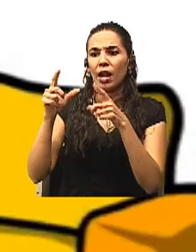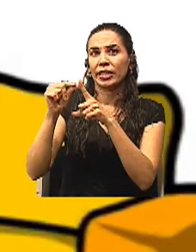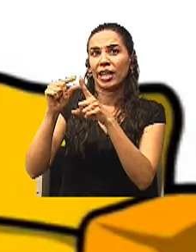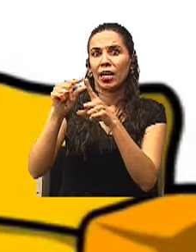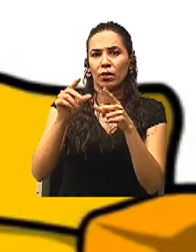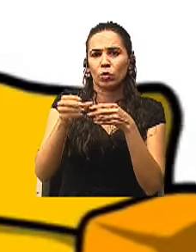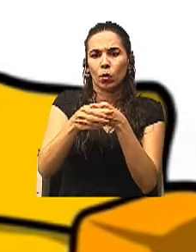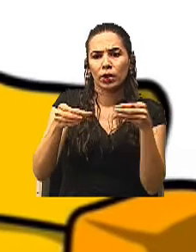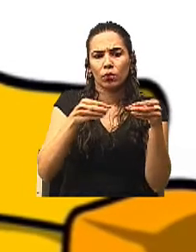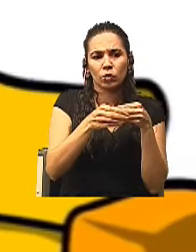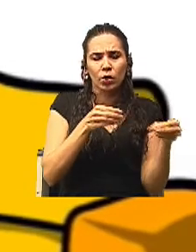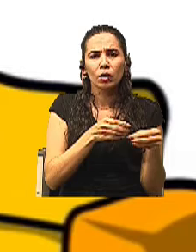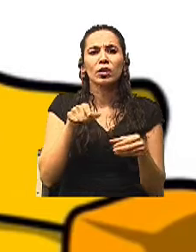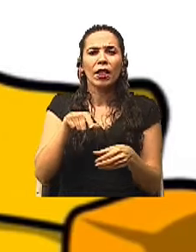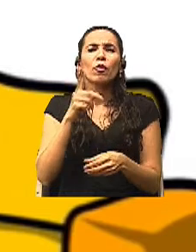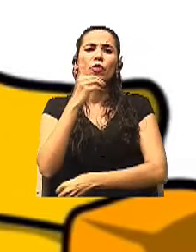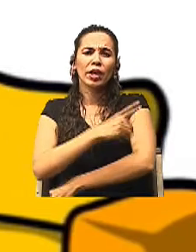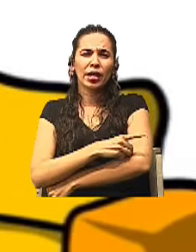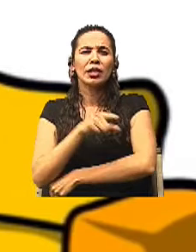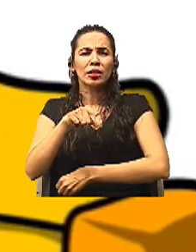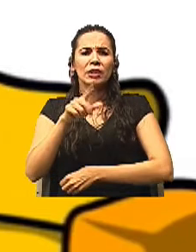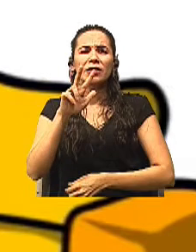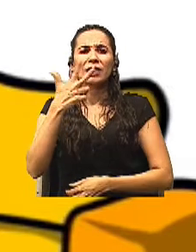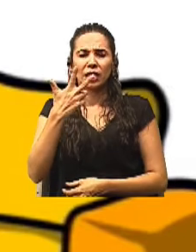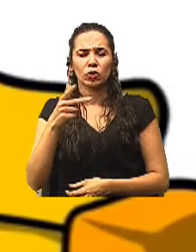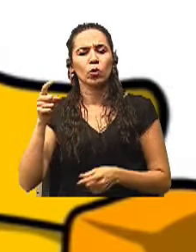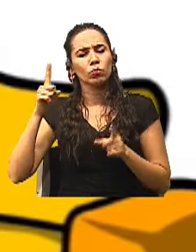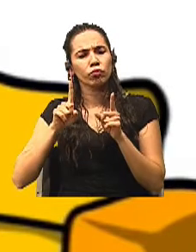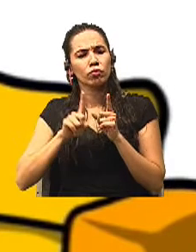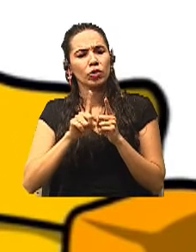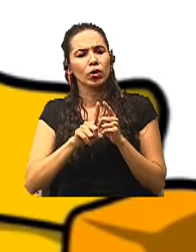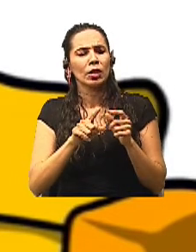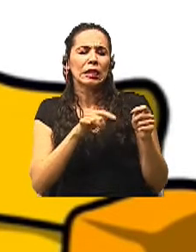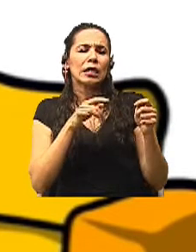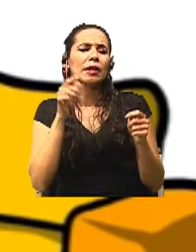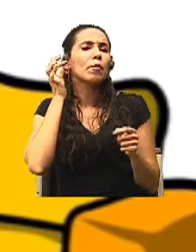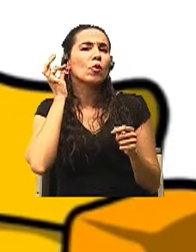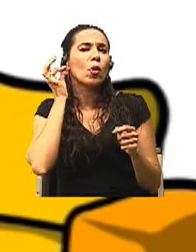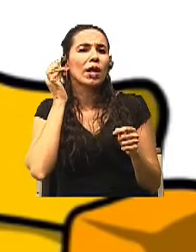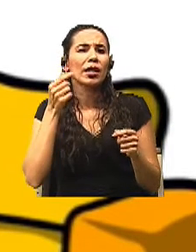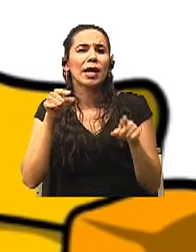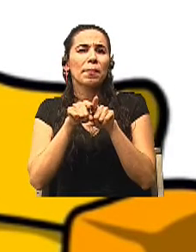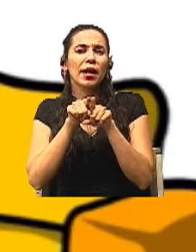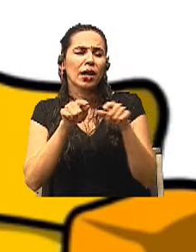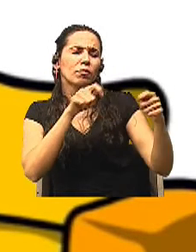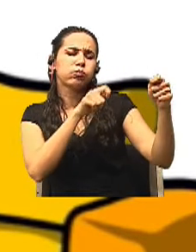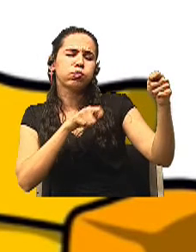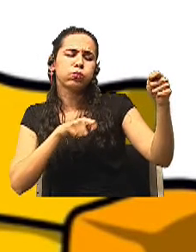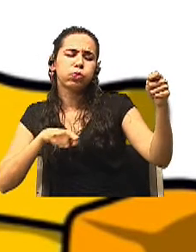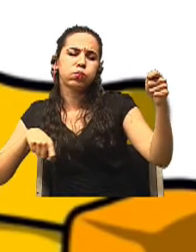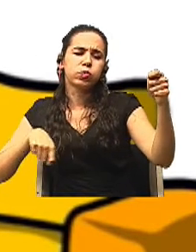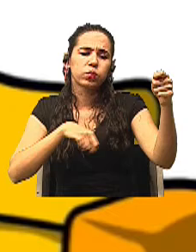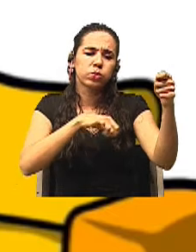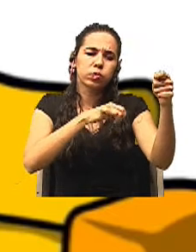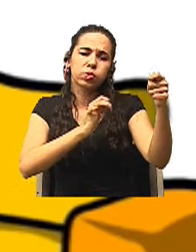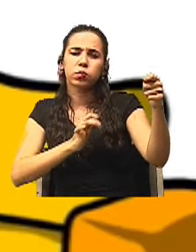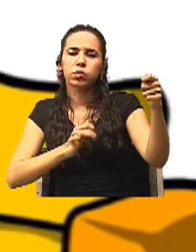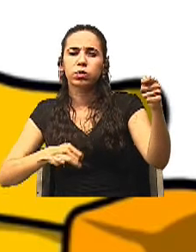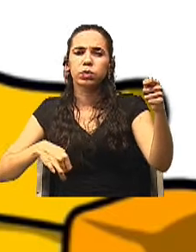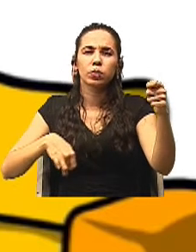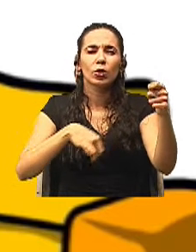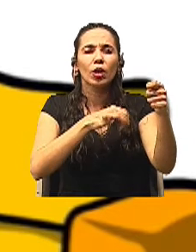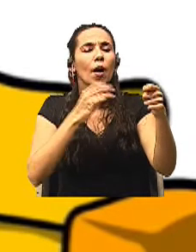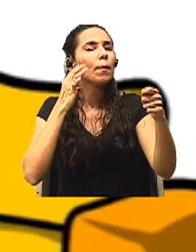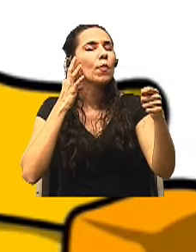los 3 huéspedes se encontraban en la sala, Greta saca el violín y comienza a tocar unas piezas. La música que sale del